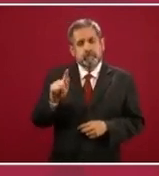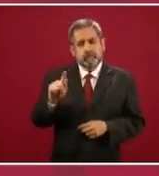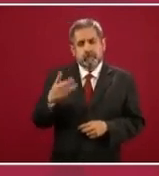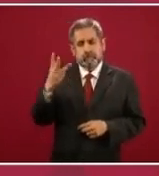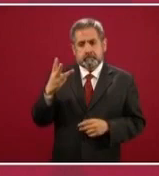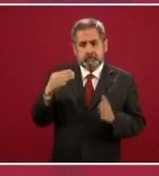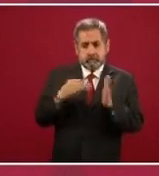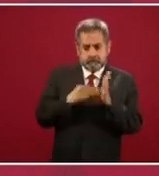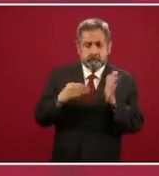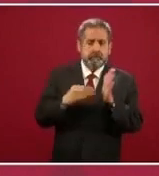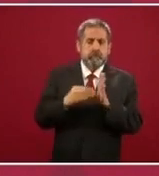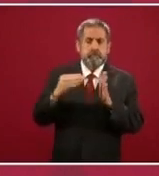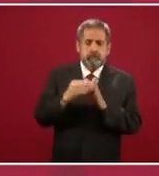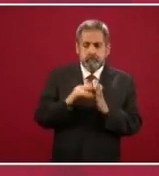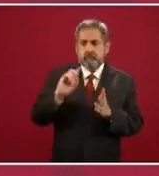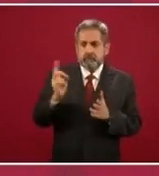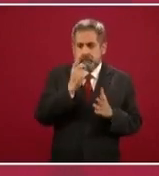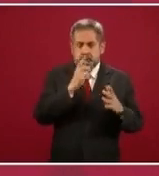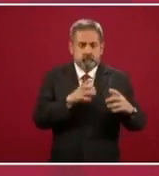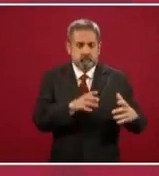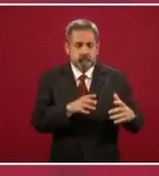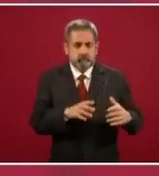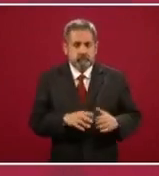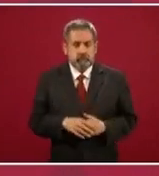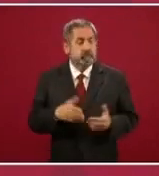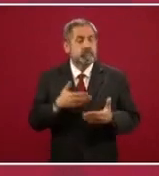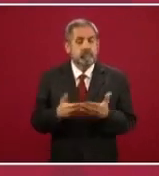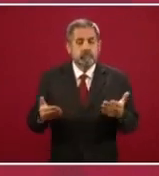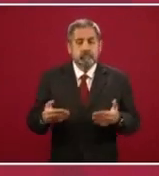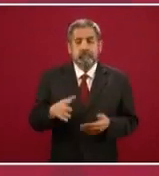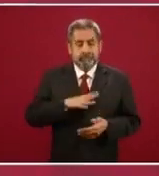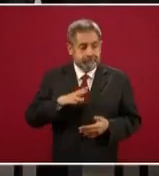173,000 millones de dólares y ahora son